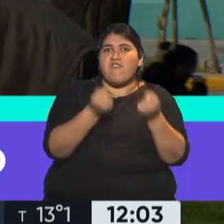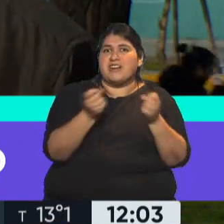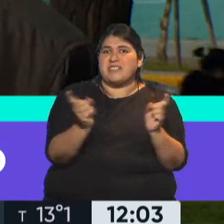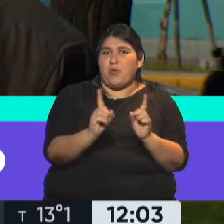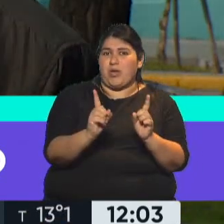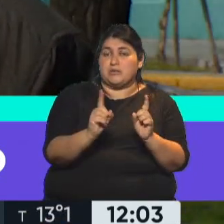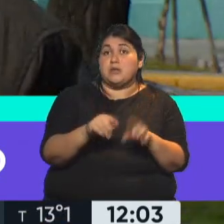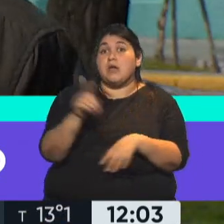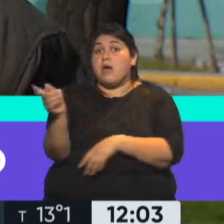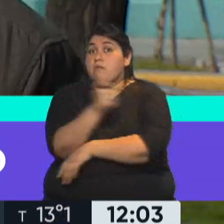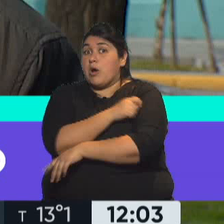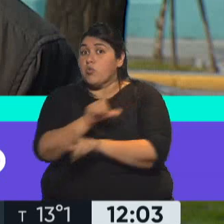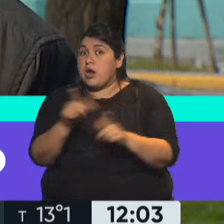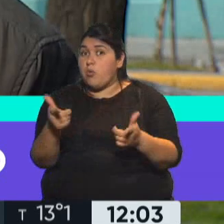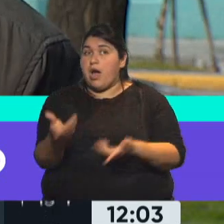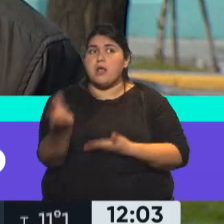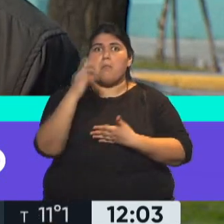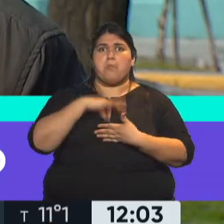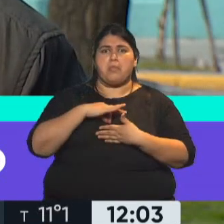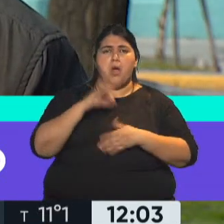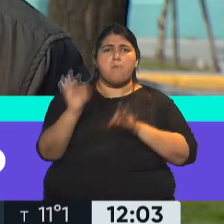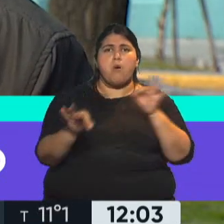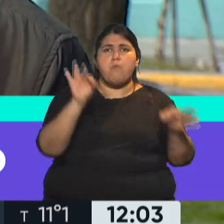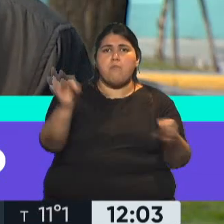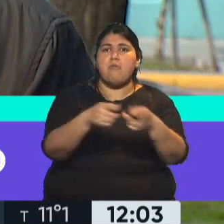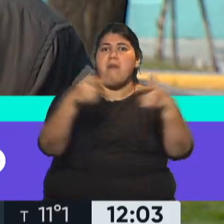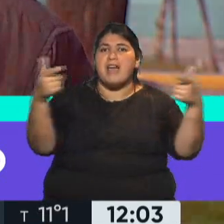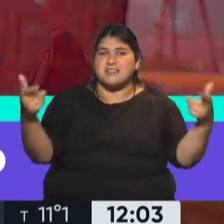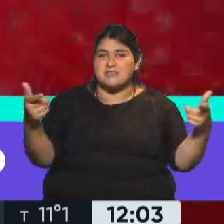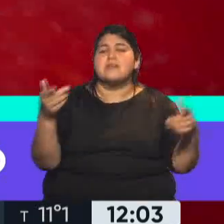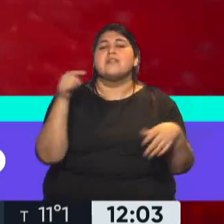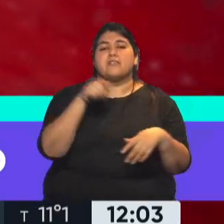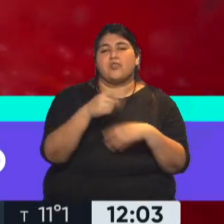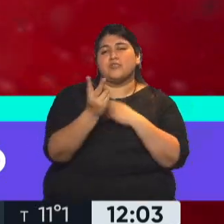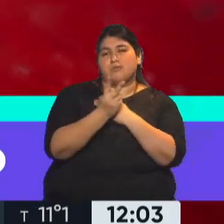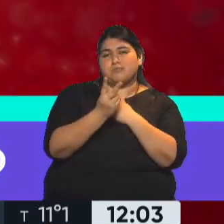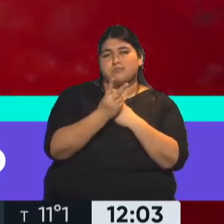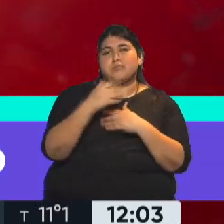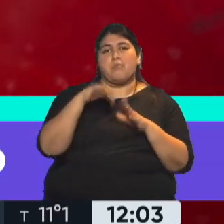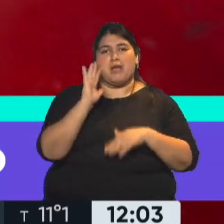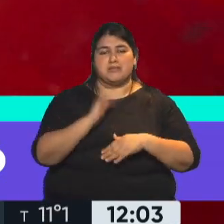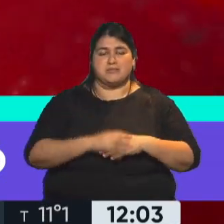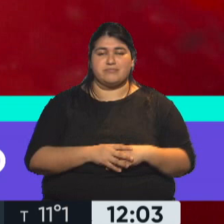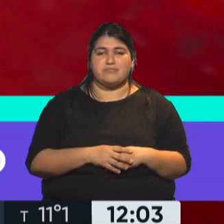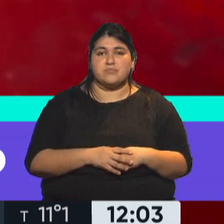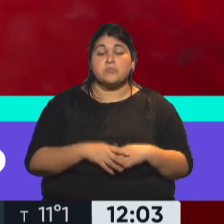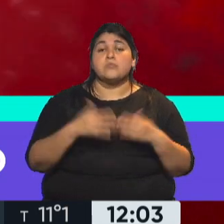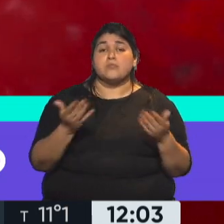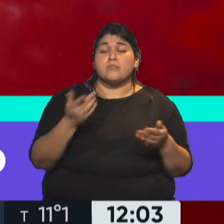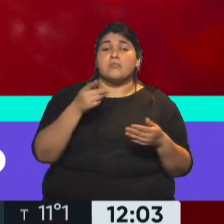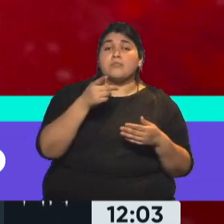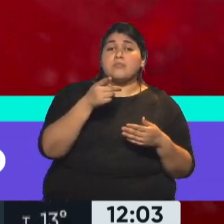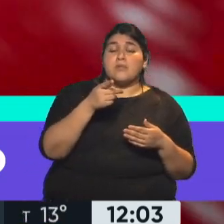por lo cual la vacuna también termina siendo en ese sentido protectiva para el resto de los que no están vacunados en lugar de